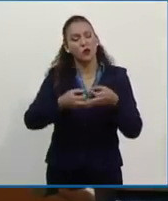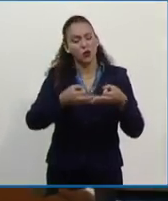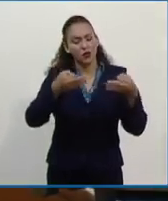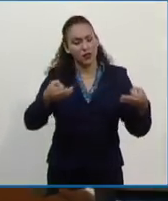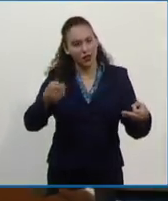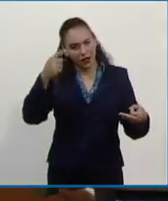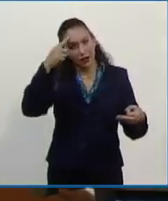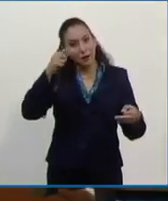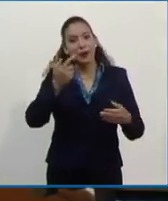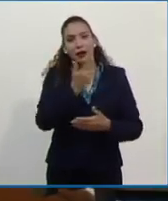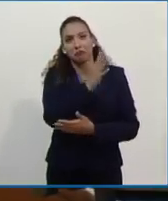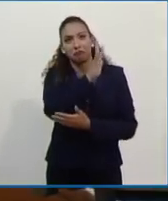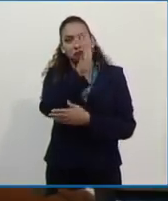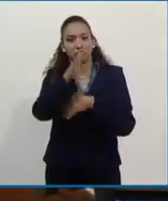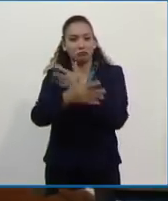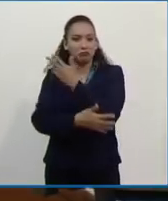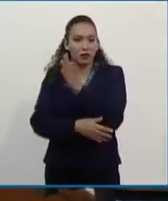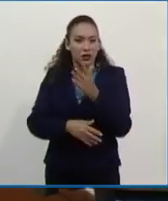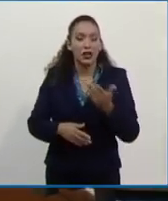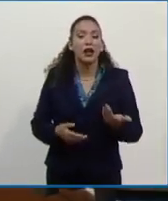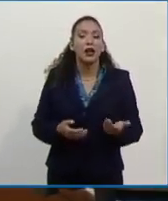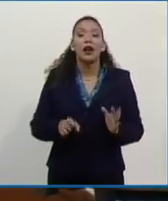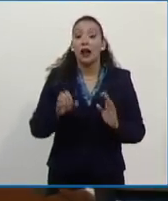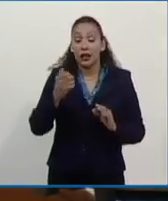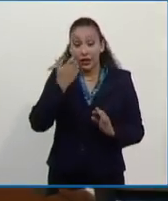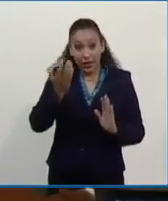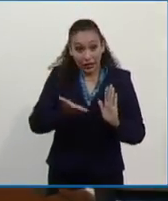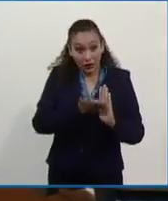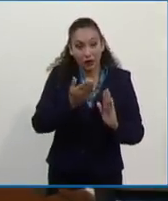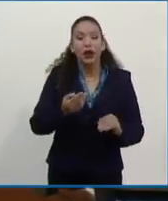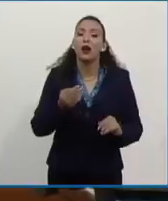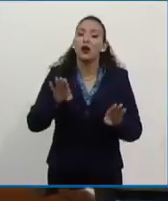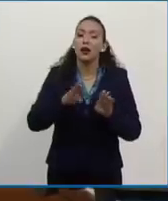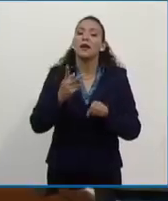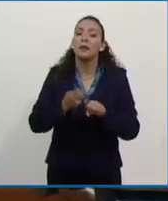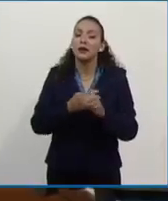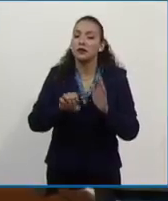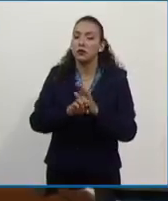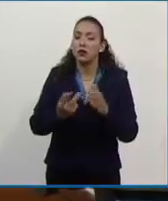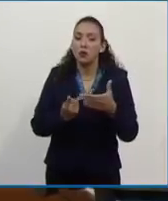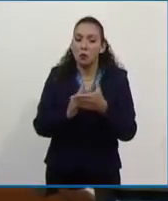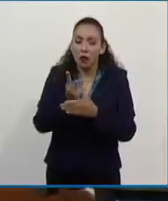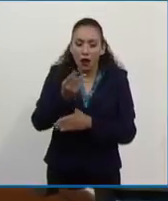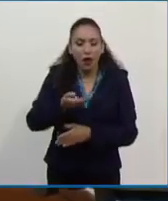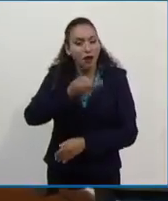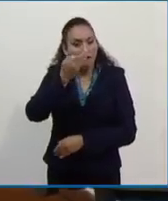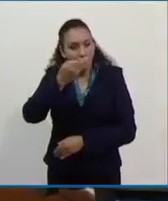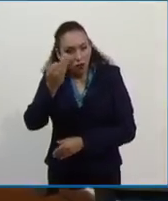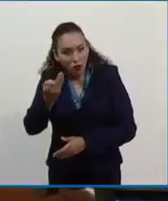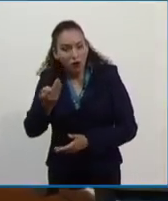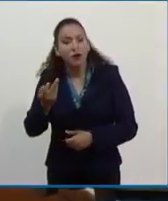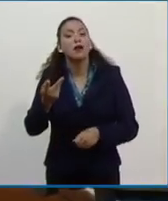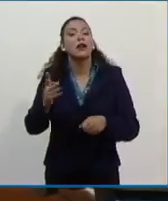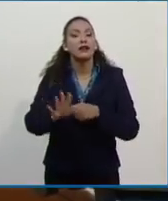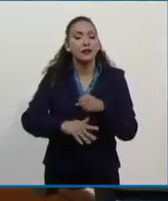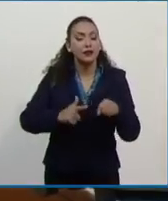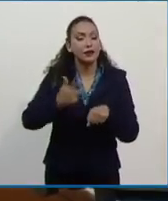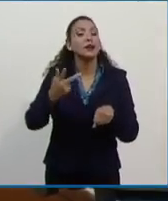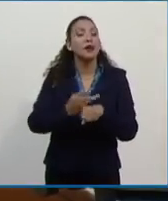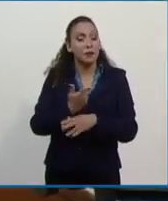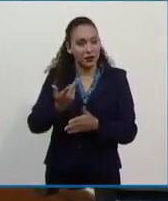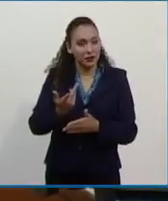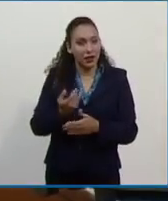de rescate y reubicación de las especies de flora y fauna afectadas y la adaptación al nuevo